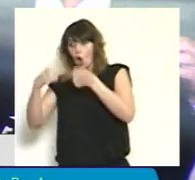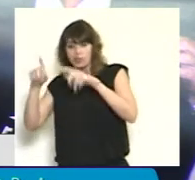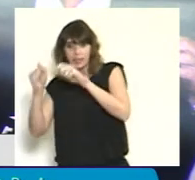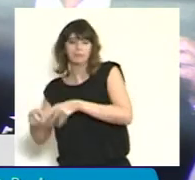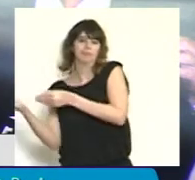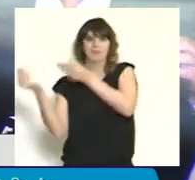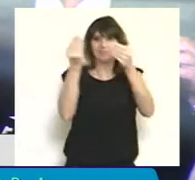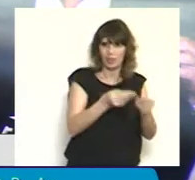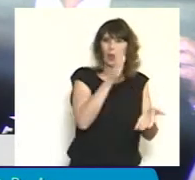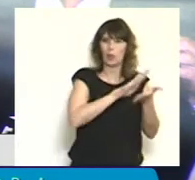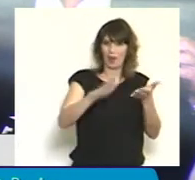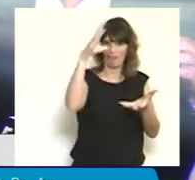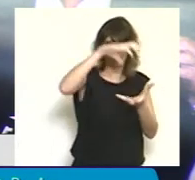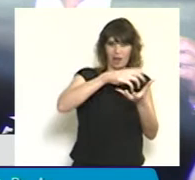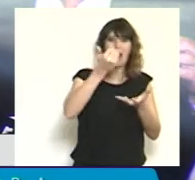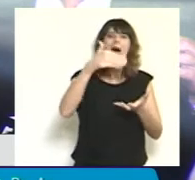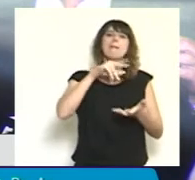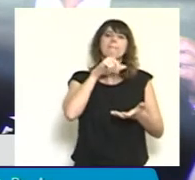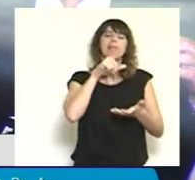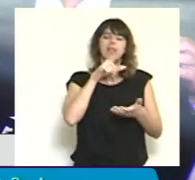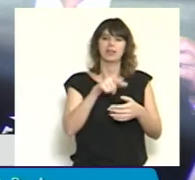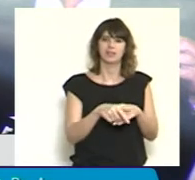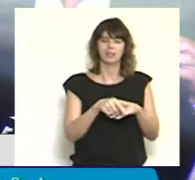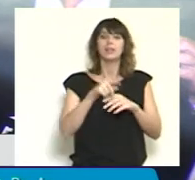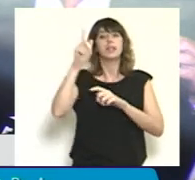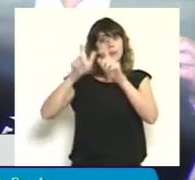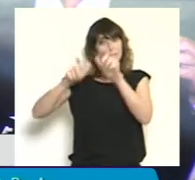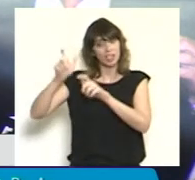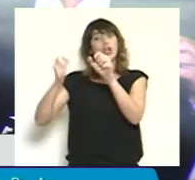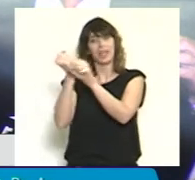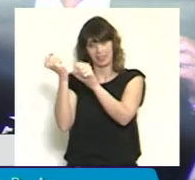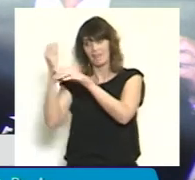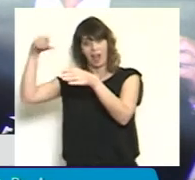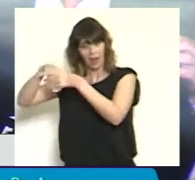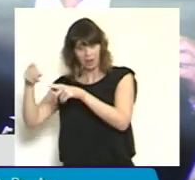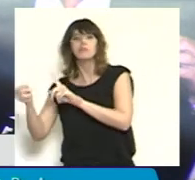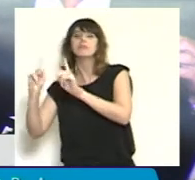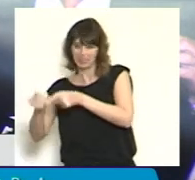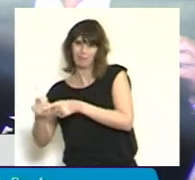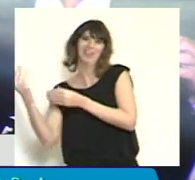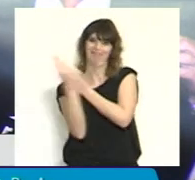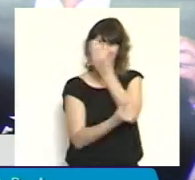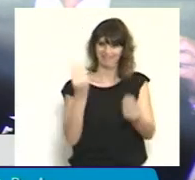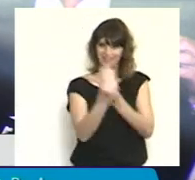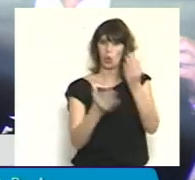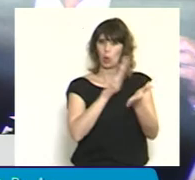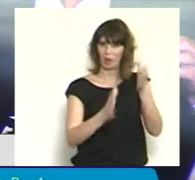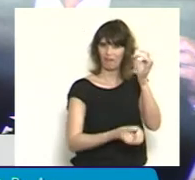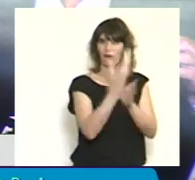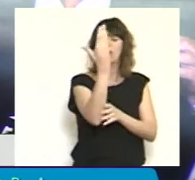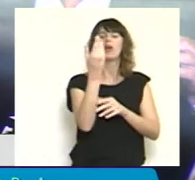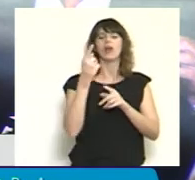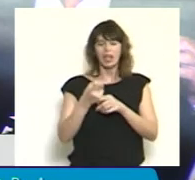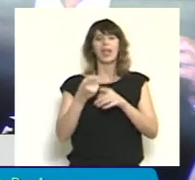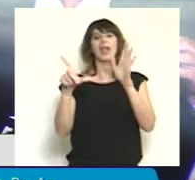se desempeña en el registro, sea que hayan sido contratados en el marco de la 23283